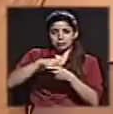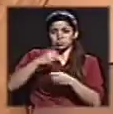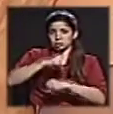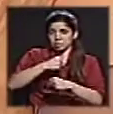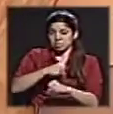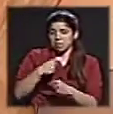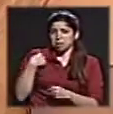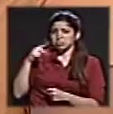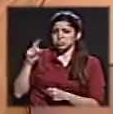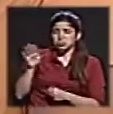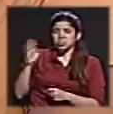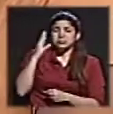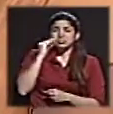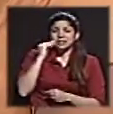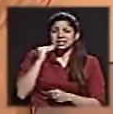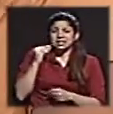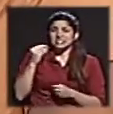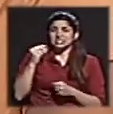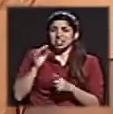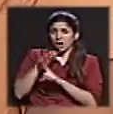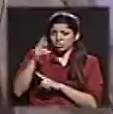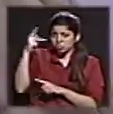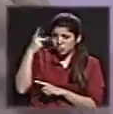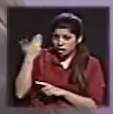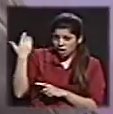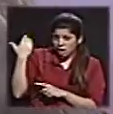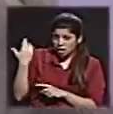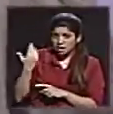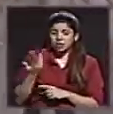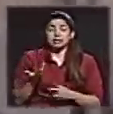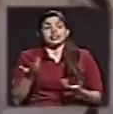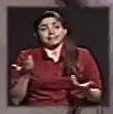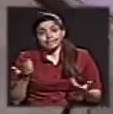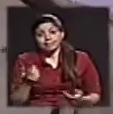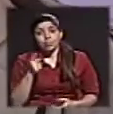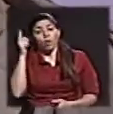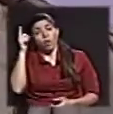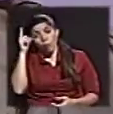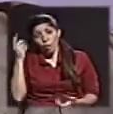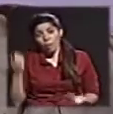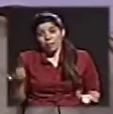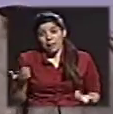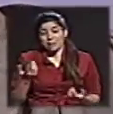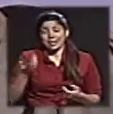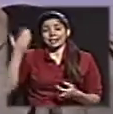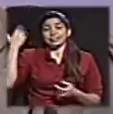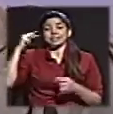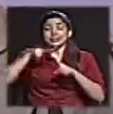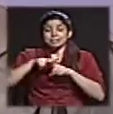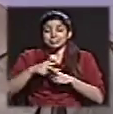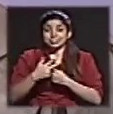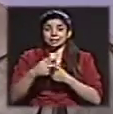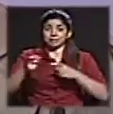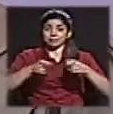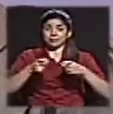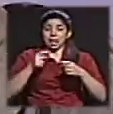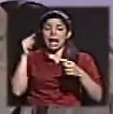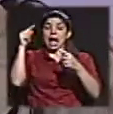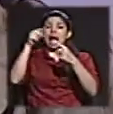municipalidad, ¿vivió usted experiencias de acoso político? Bueno, obviamente, desde el inicio de la gestión hasta